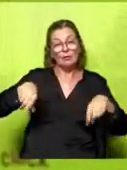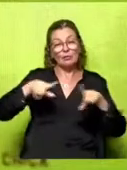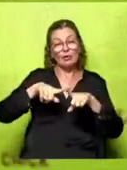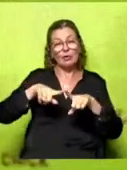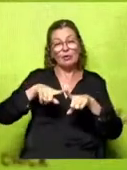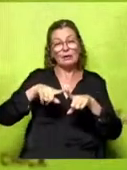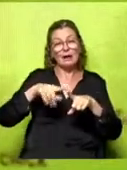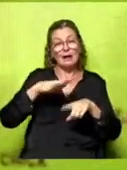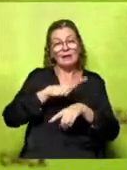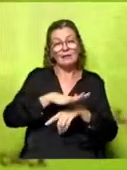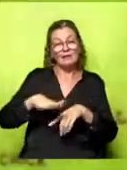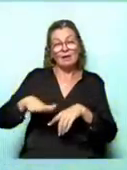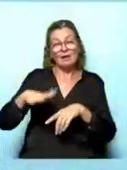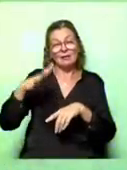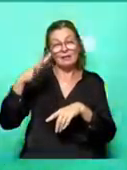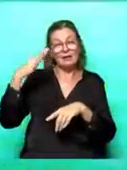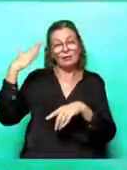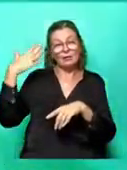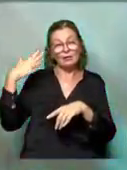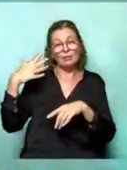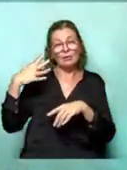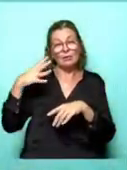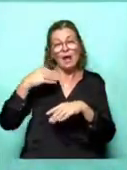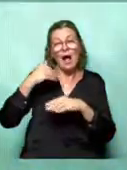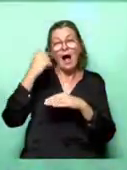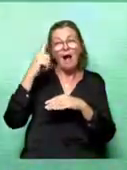la adolescencia y las mujeres de los pueblitos del interior.